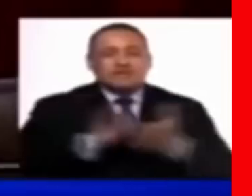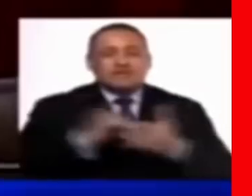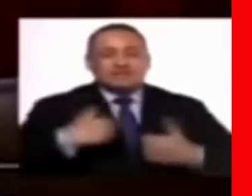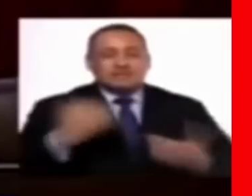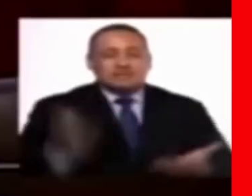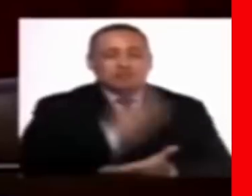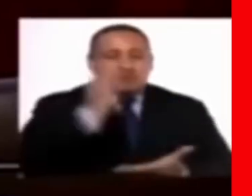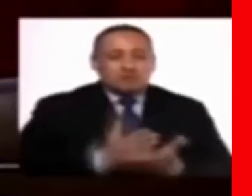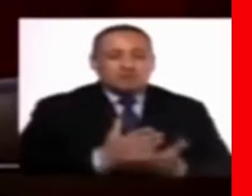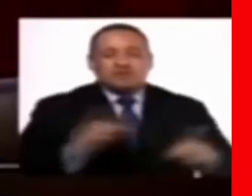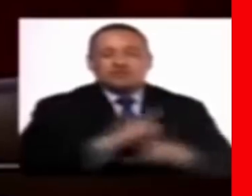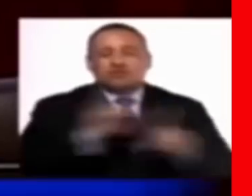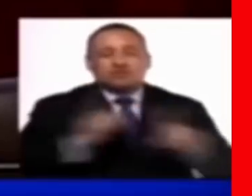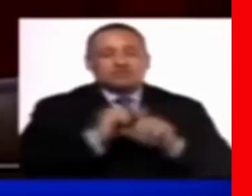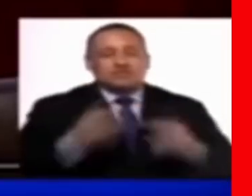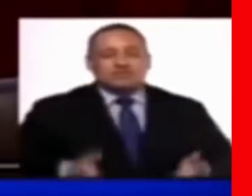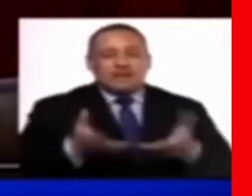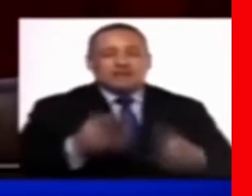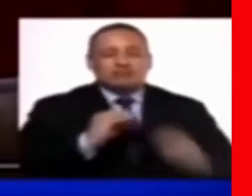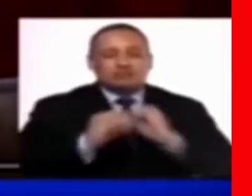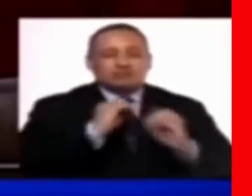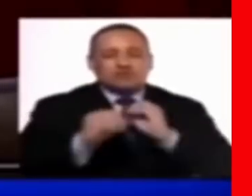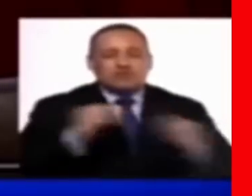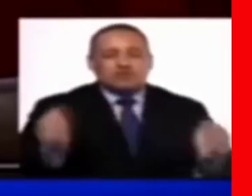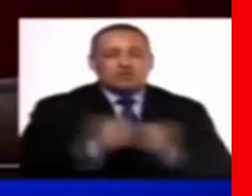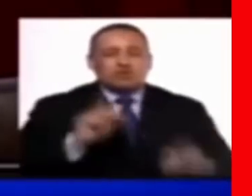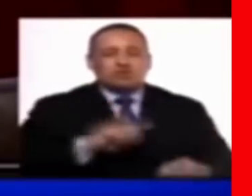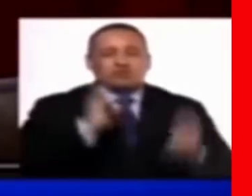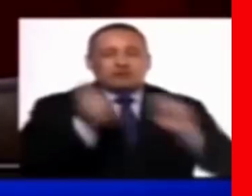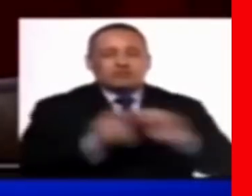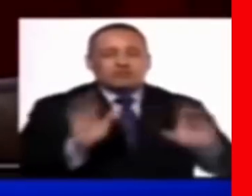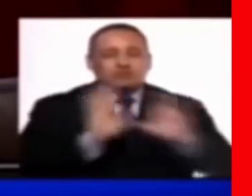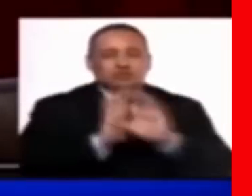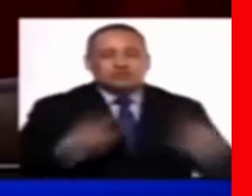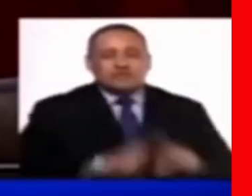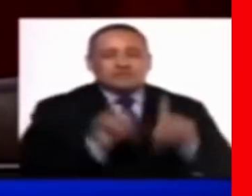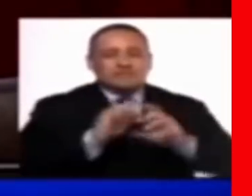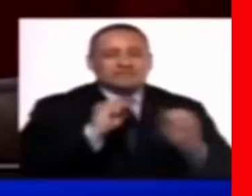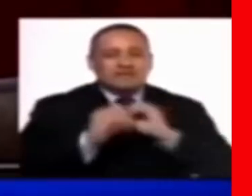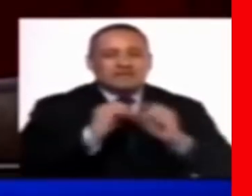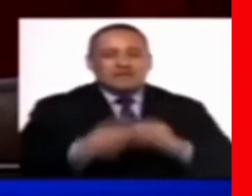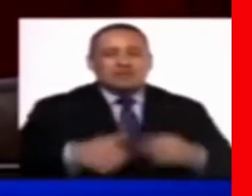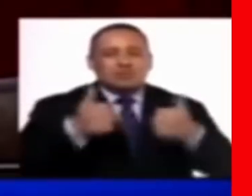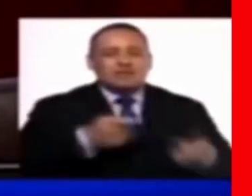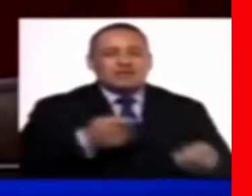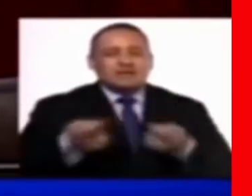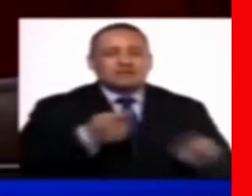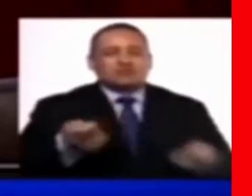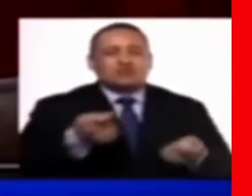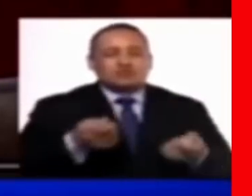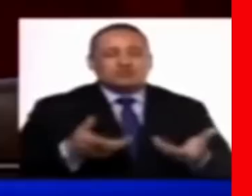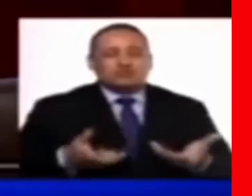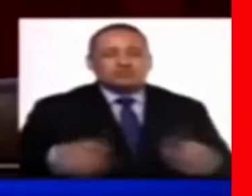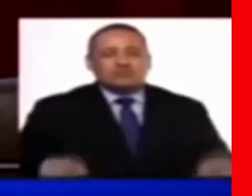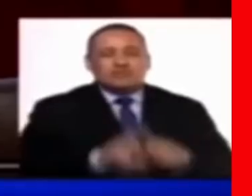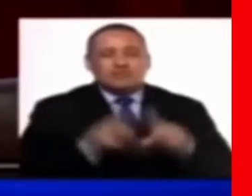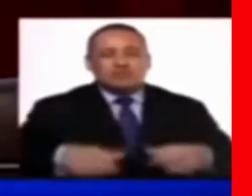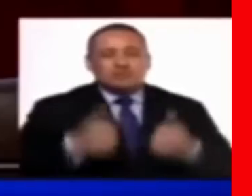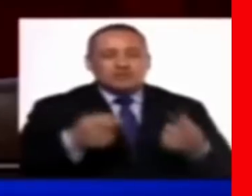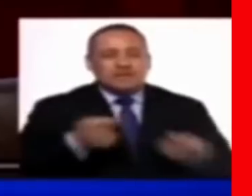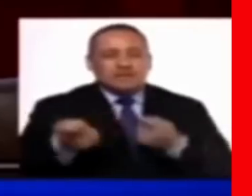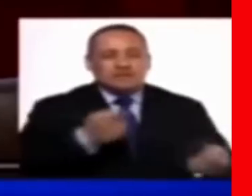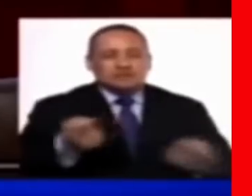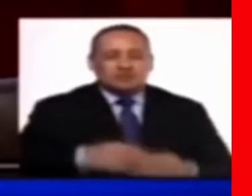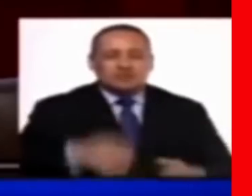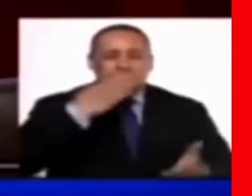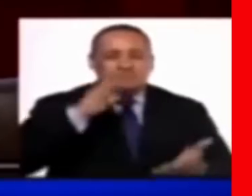problemas no se van a arreglar con un cambio de constitución, se arreglan con buena gestión. gestión